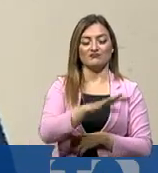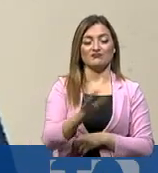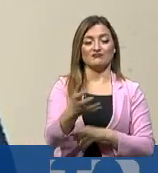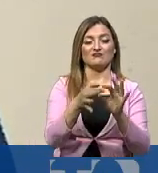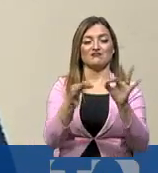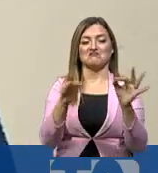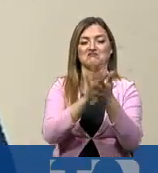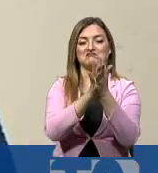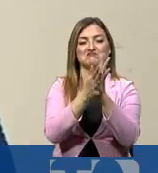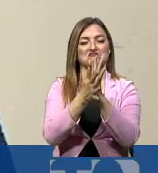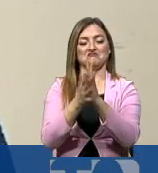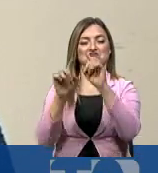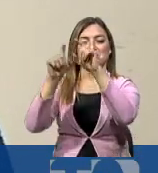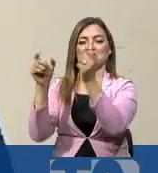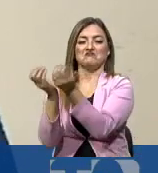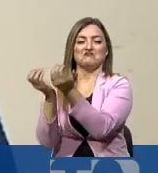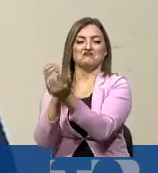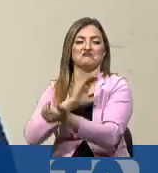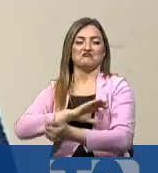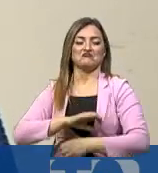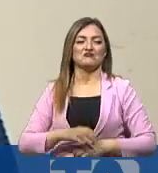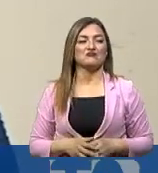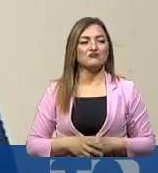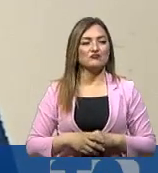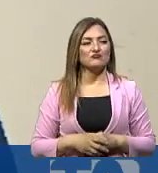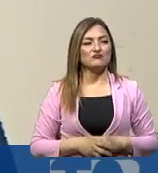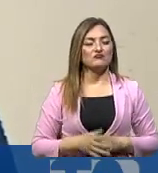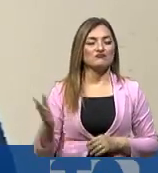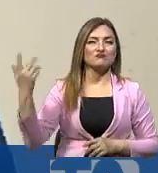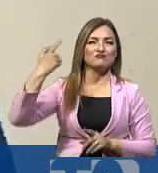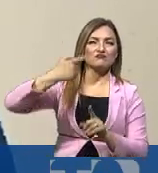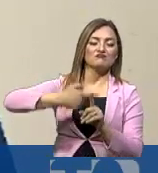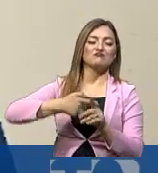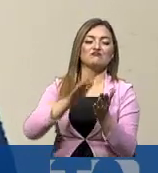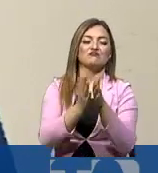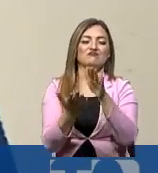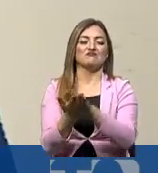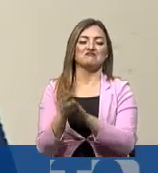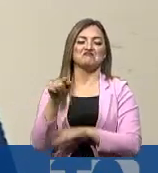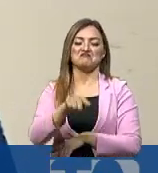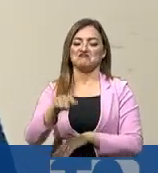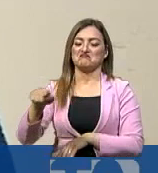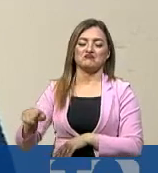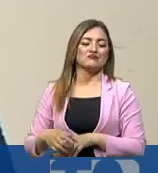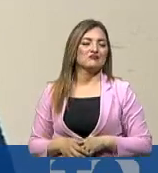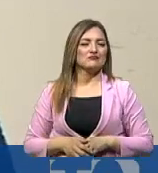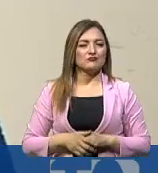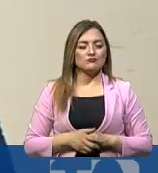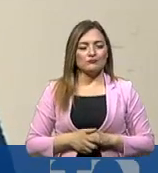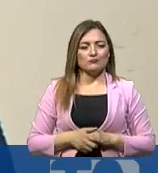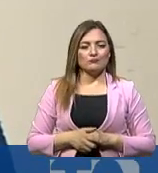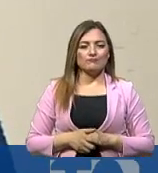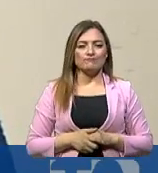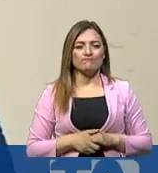como ha venido haciéndose normalmente sin embargo esto está desde el mes de noviembre no esto viene una una situación